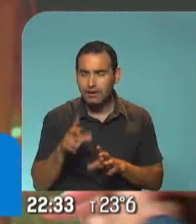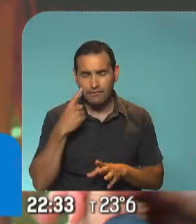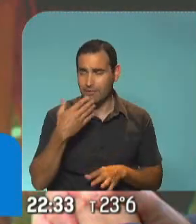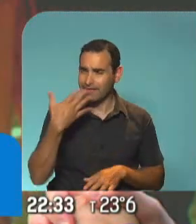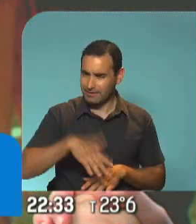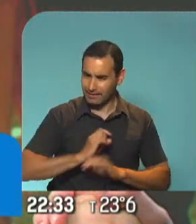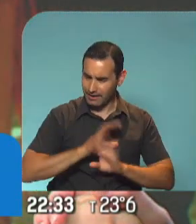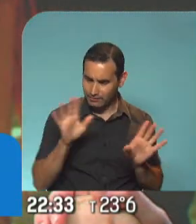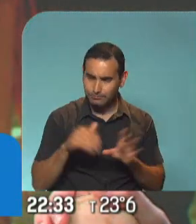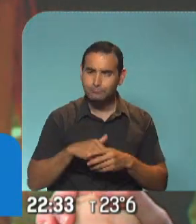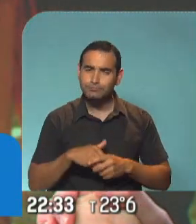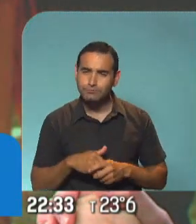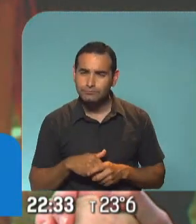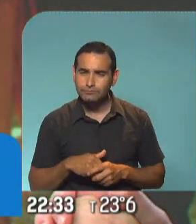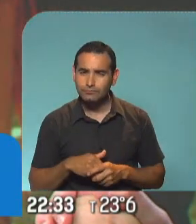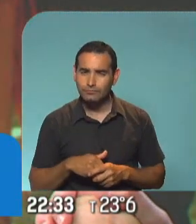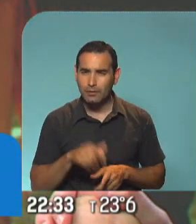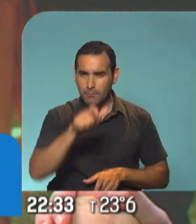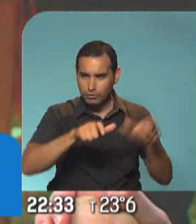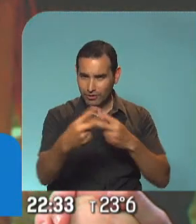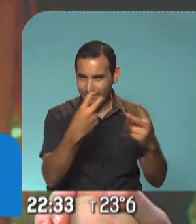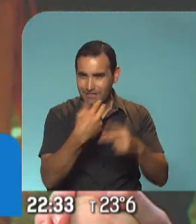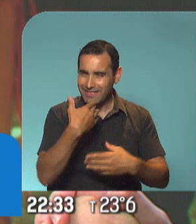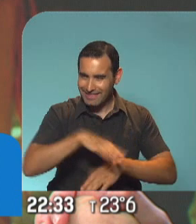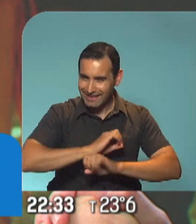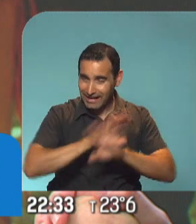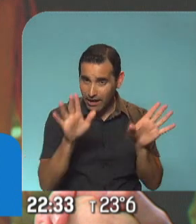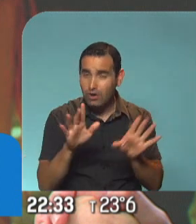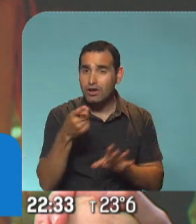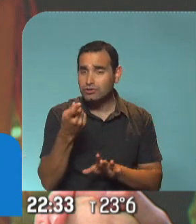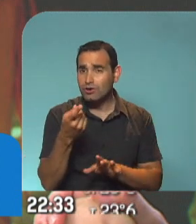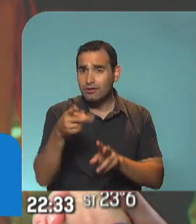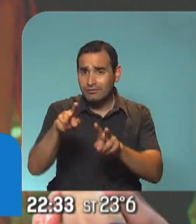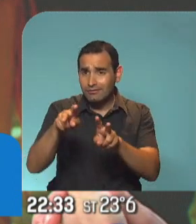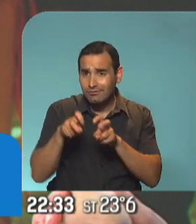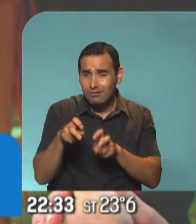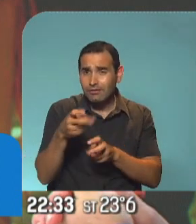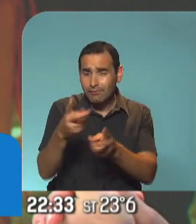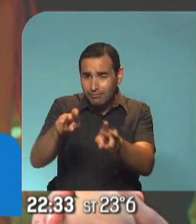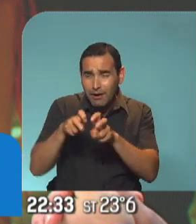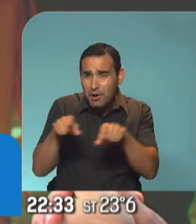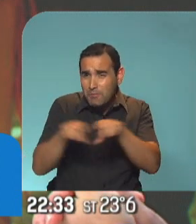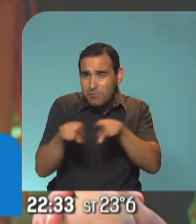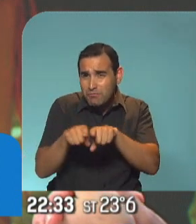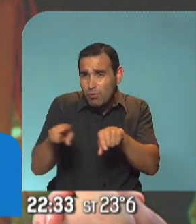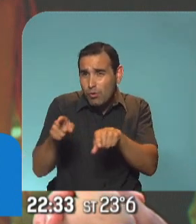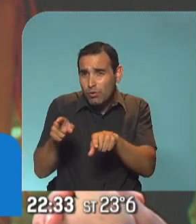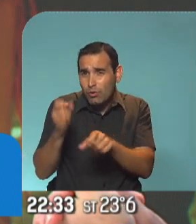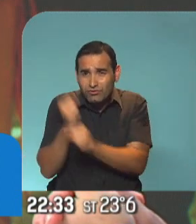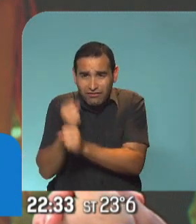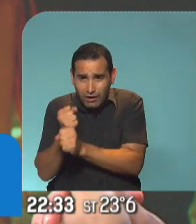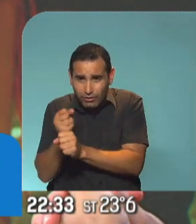entendamos, y los televidentes puedan entender, siguen percibiendo casi como si estuviesen en una actividad